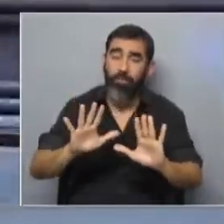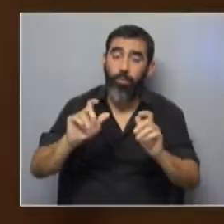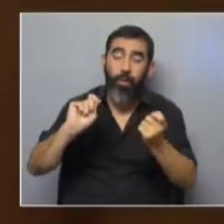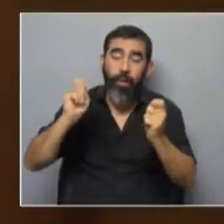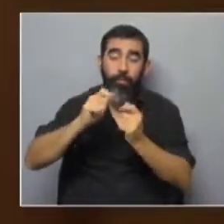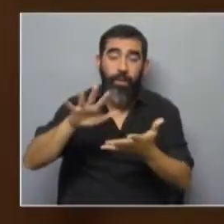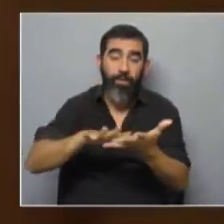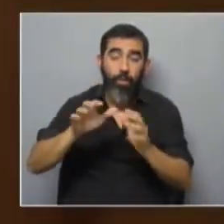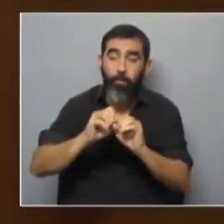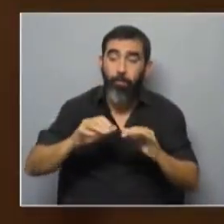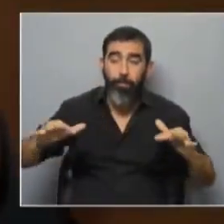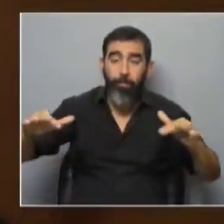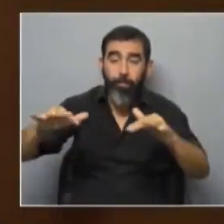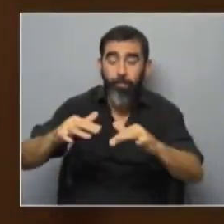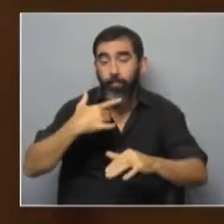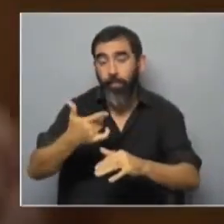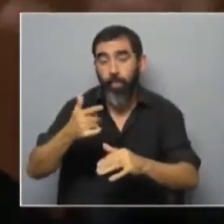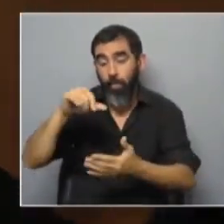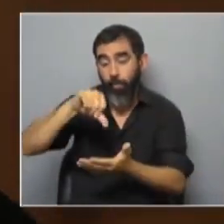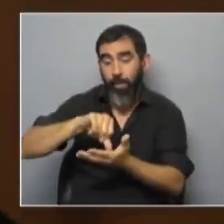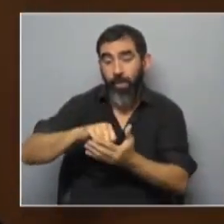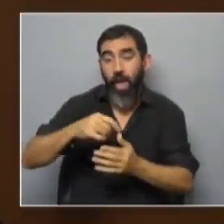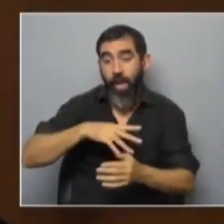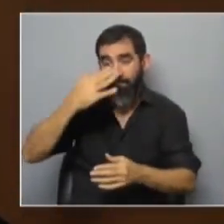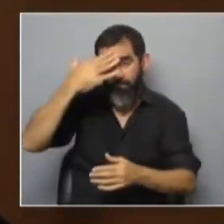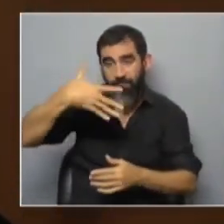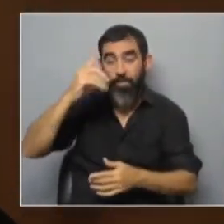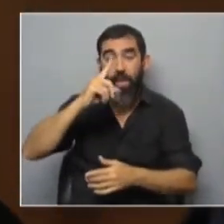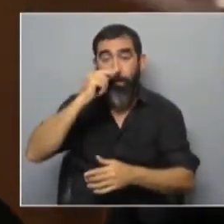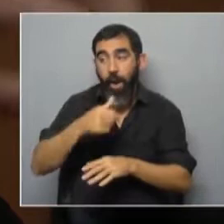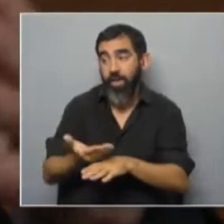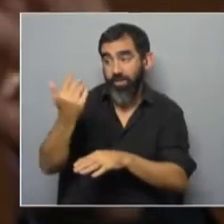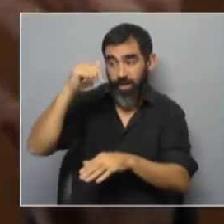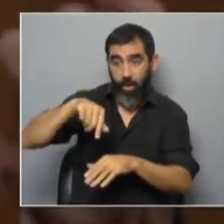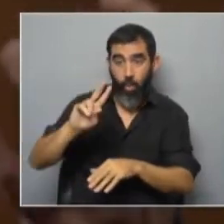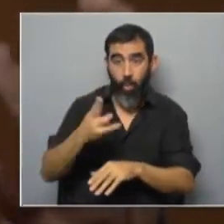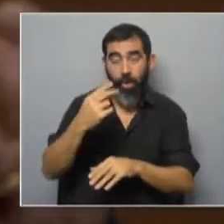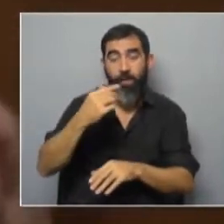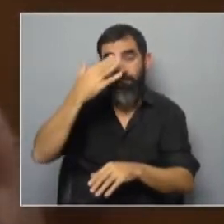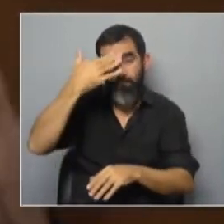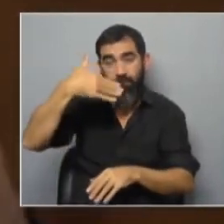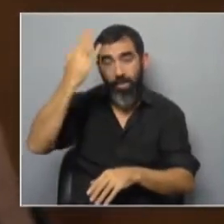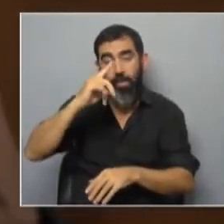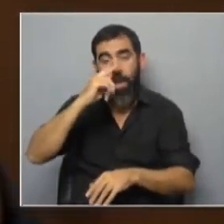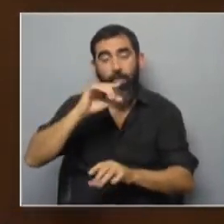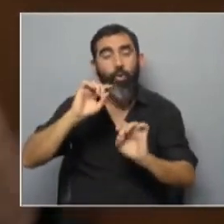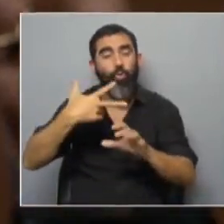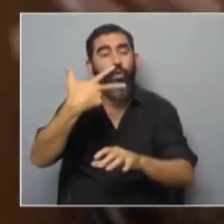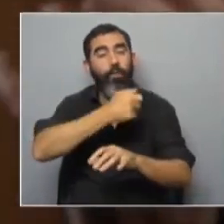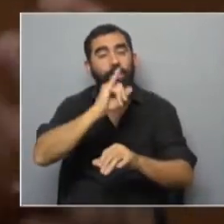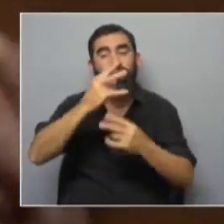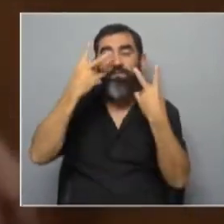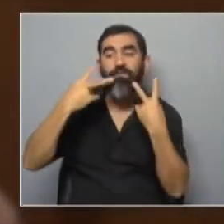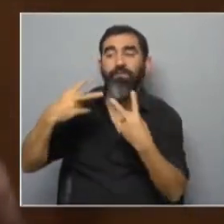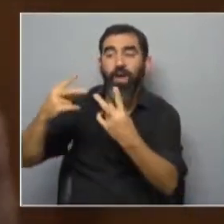la situación epidemiológica. En nuestro país hubo fiebre amarilla en determinado momento y nosotros la fiebre amarilla la damos simplemente si tenemos que viajar a